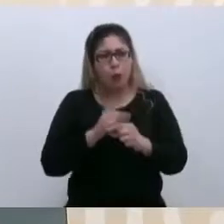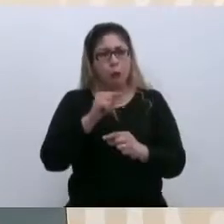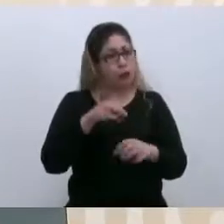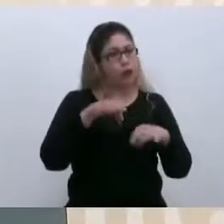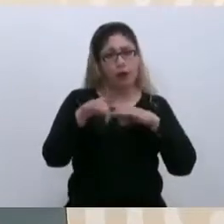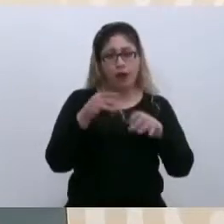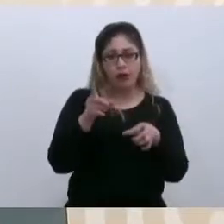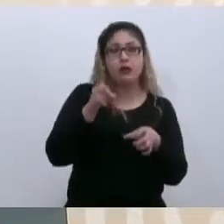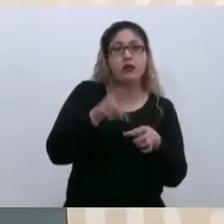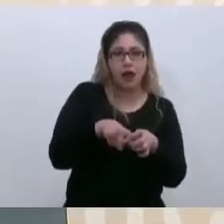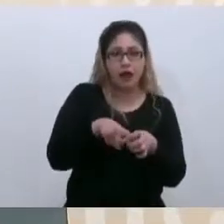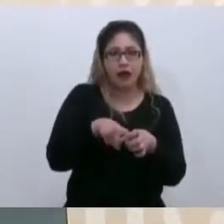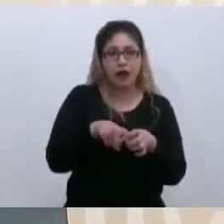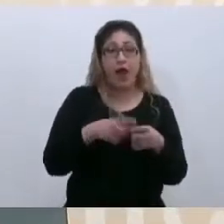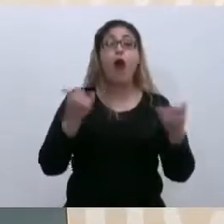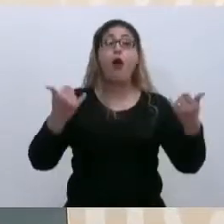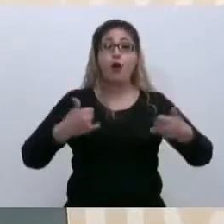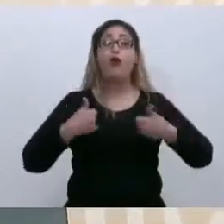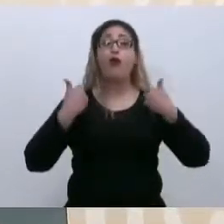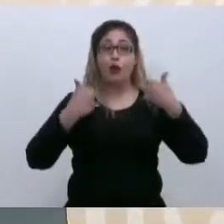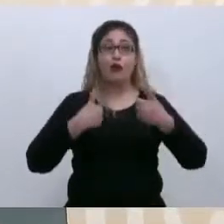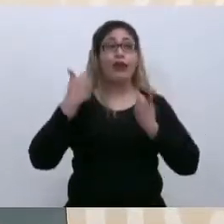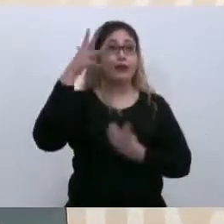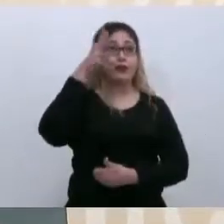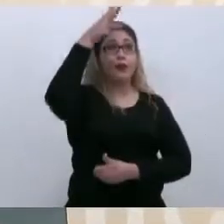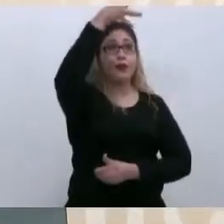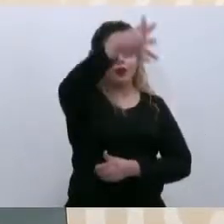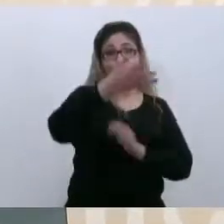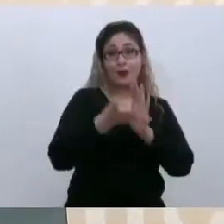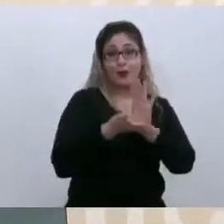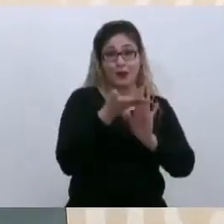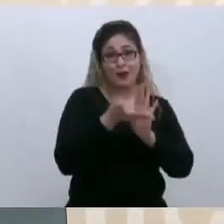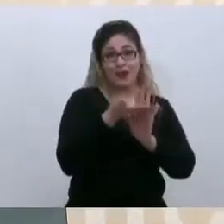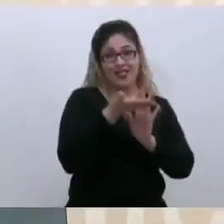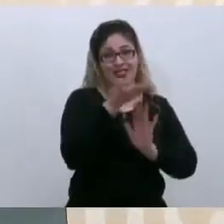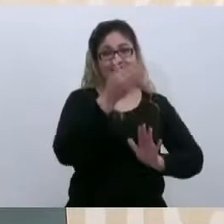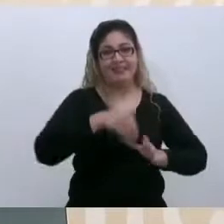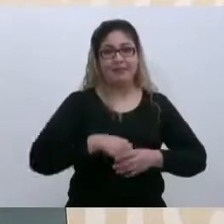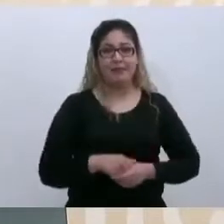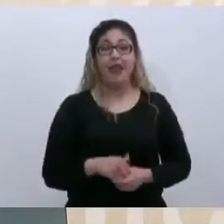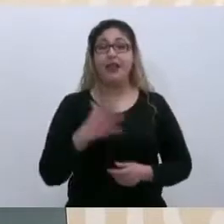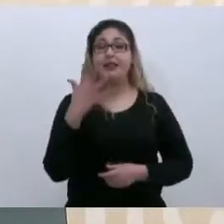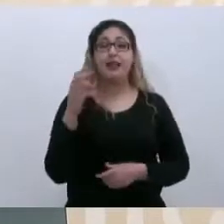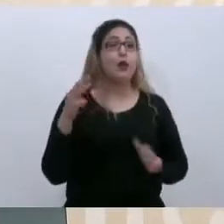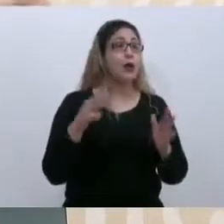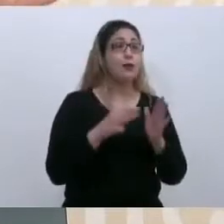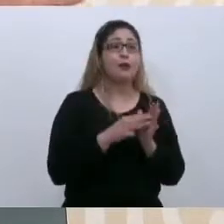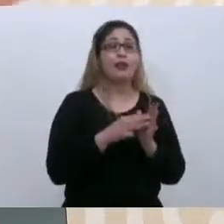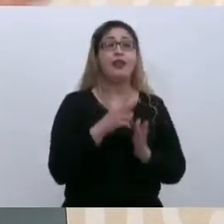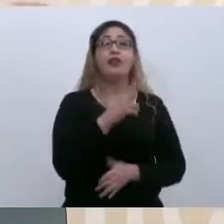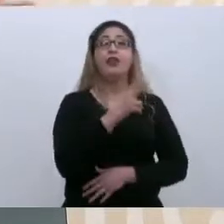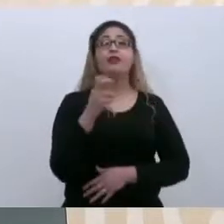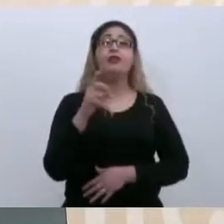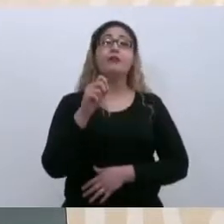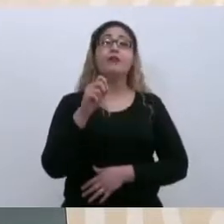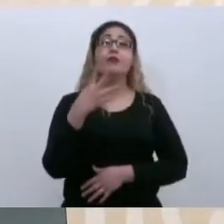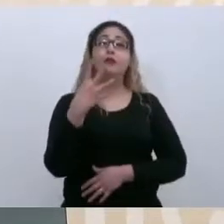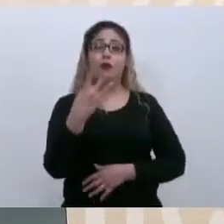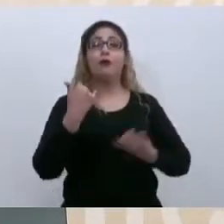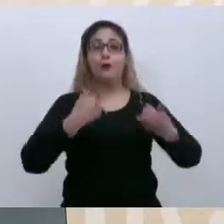en el programa Jóvenes Construyendo el Futuro. Estos 5.224 jóvenes están recibiendo un